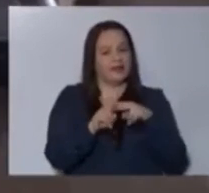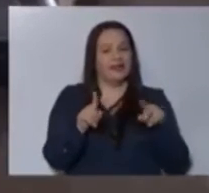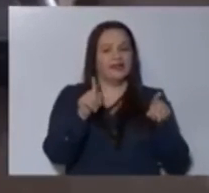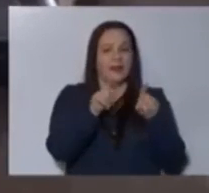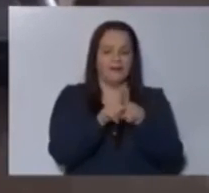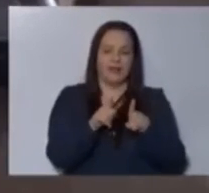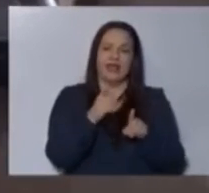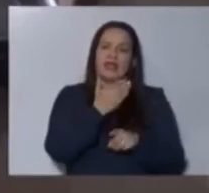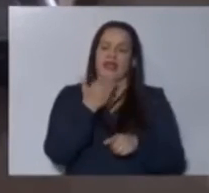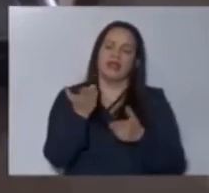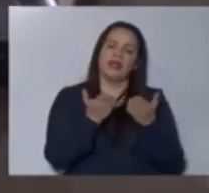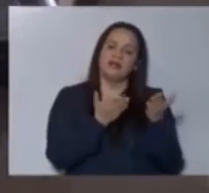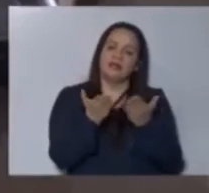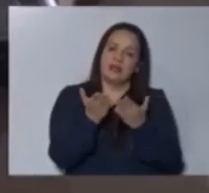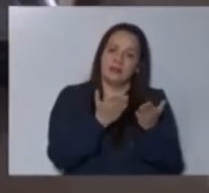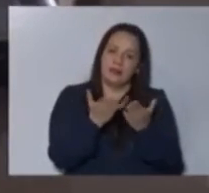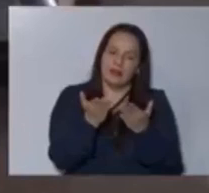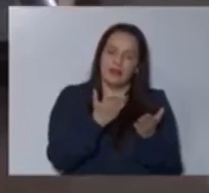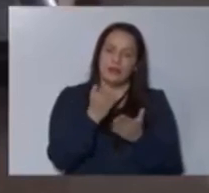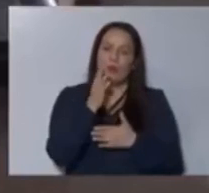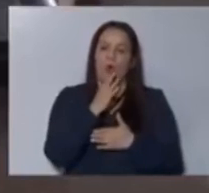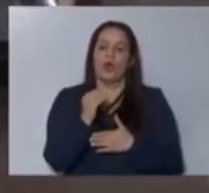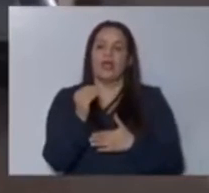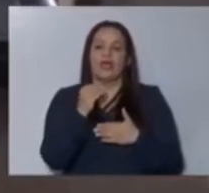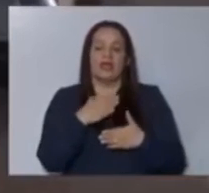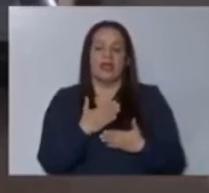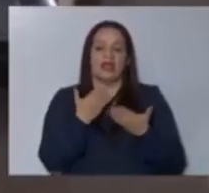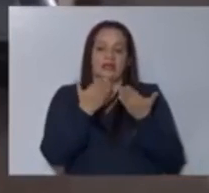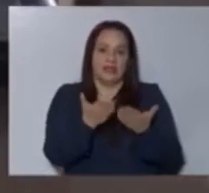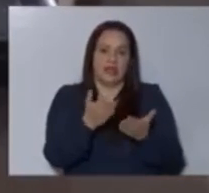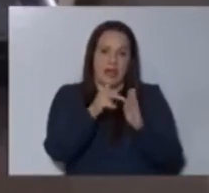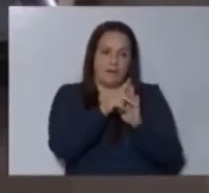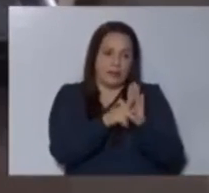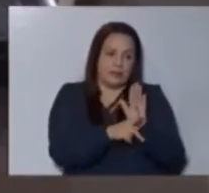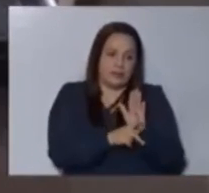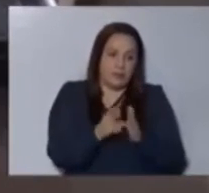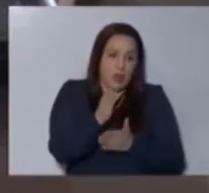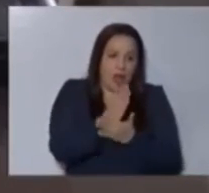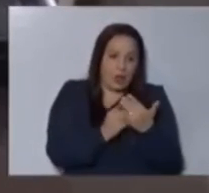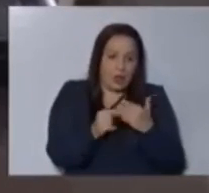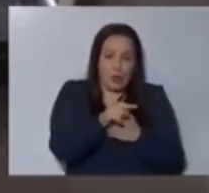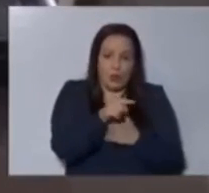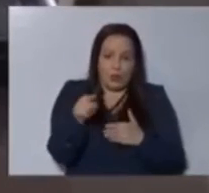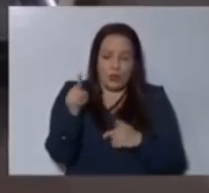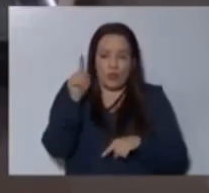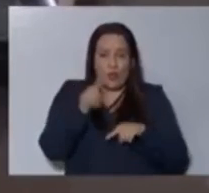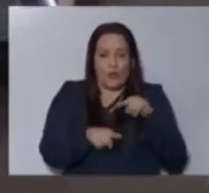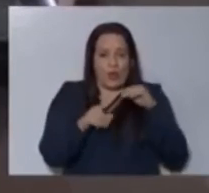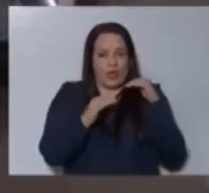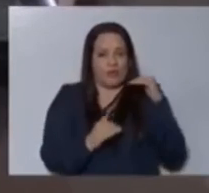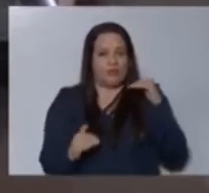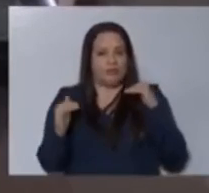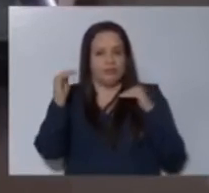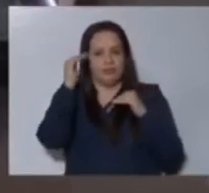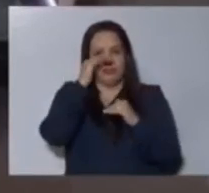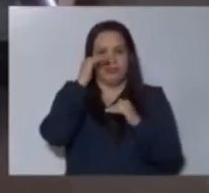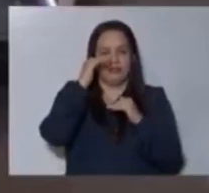el servilismo y la entrega de principios de algunos no puede estar por encima de la bandera